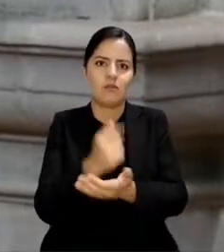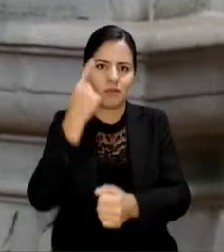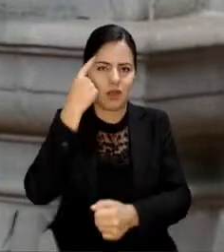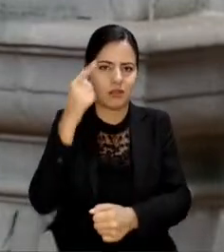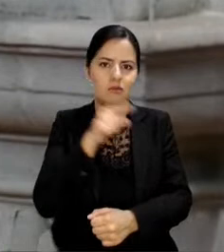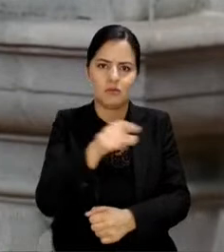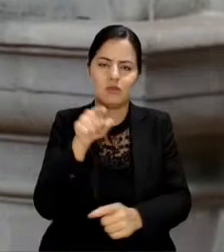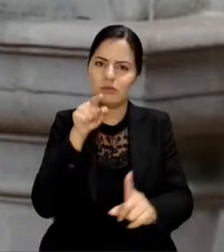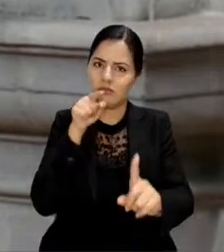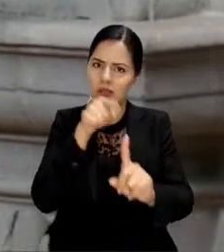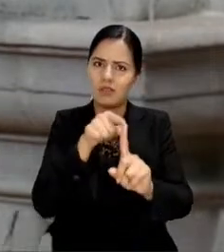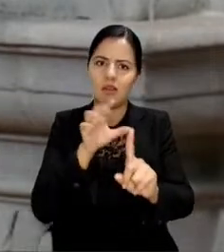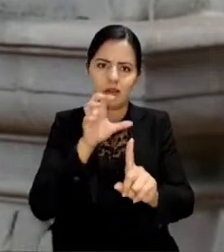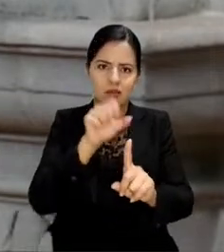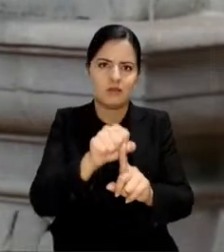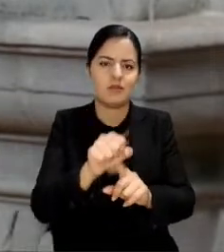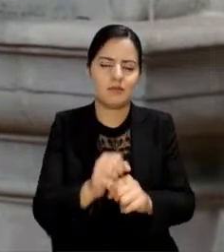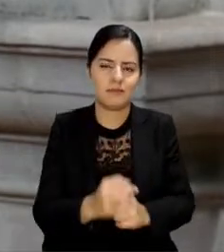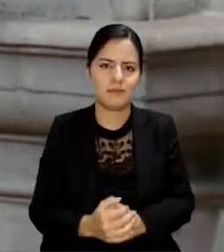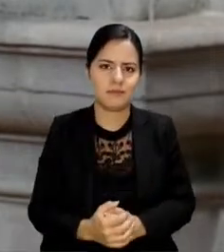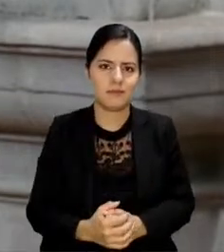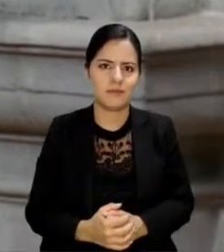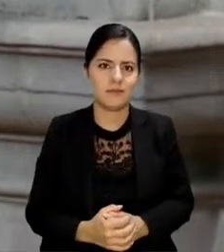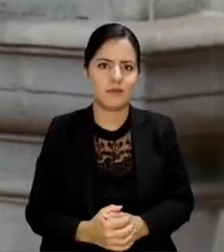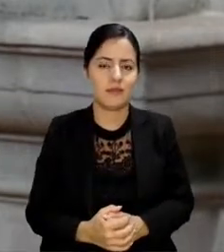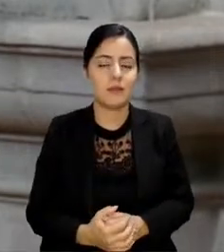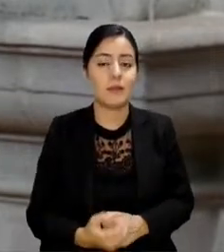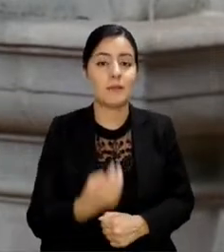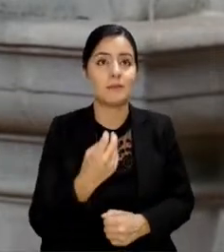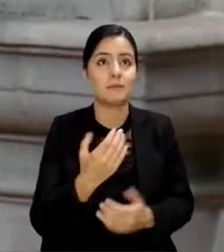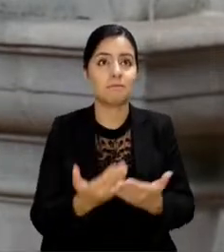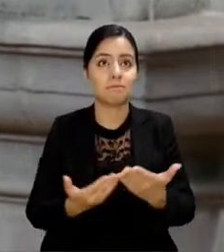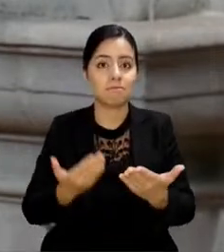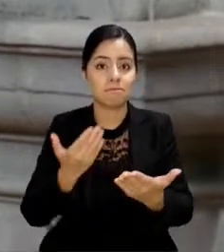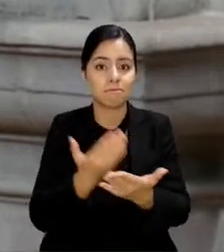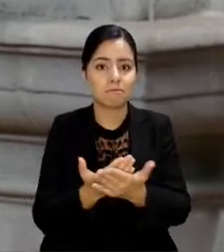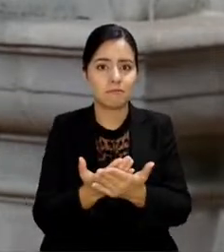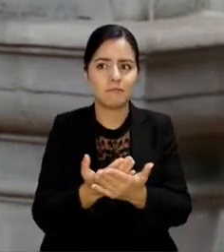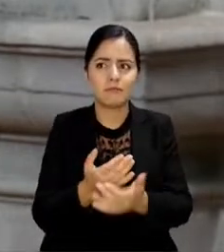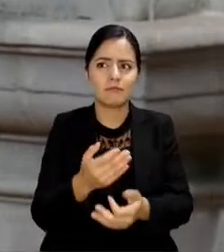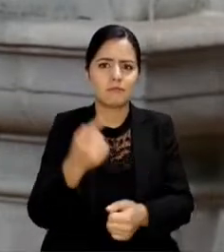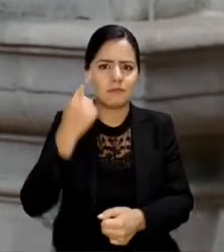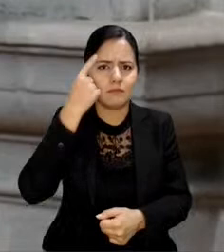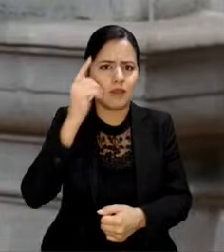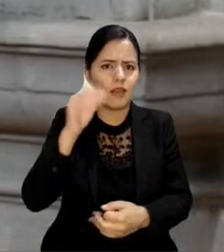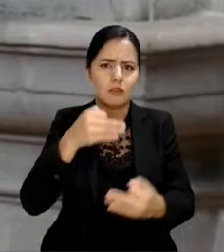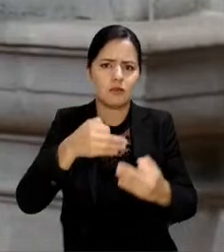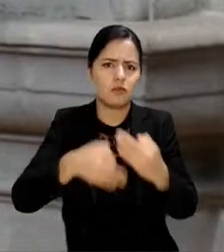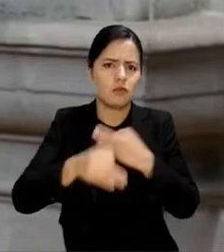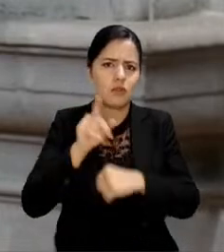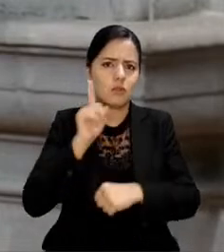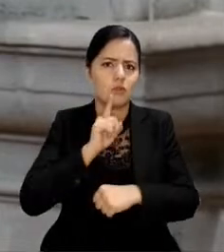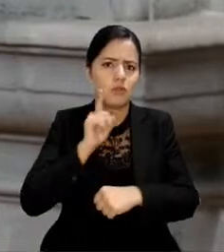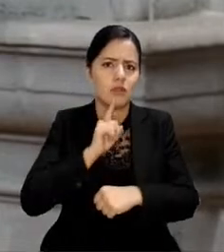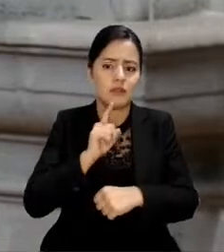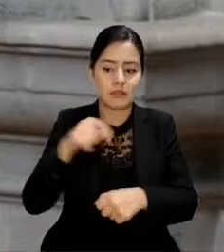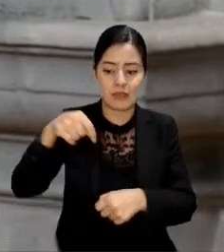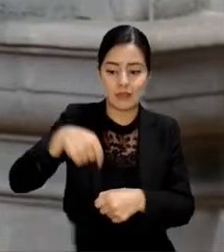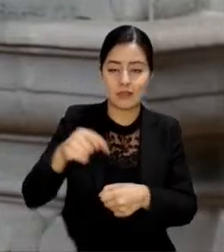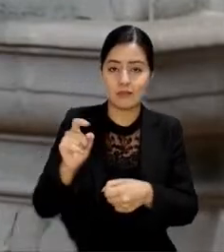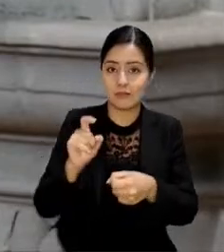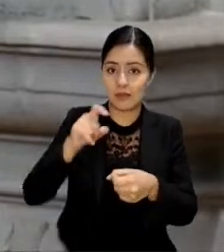alcanzar sus metas personales y políticas. Esta iniciativa la dedico a todas las mujeres que pasaron por